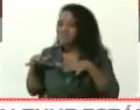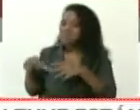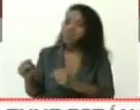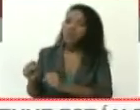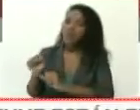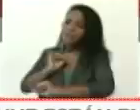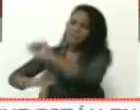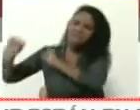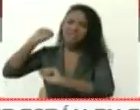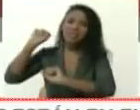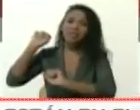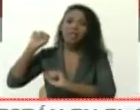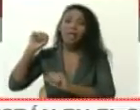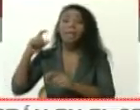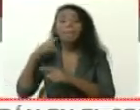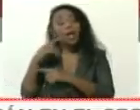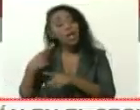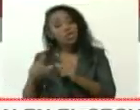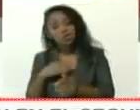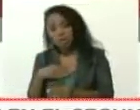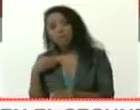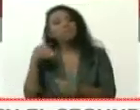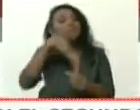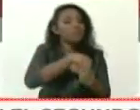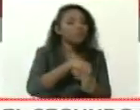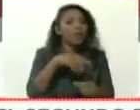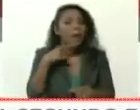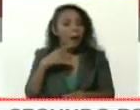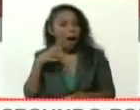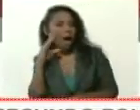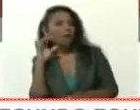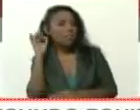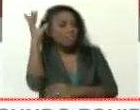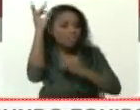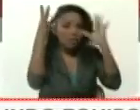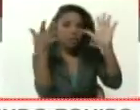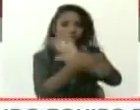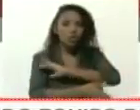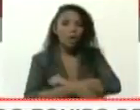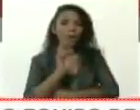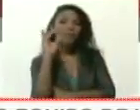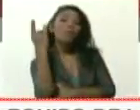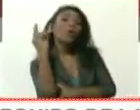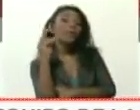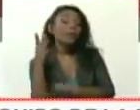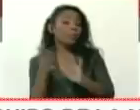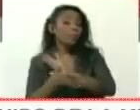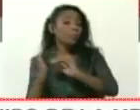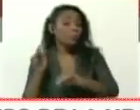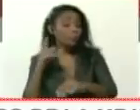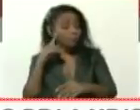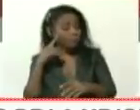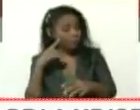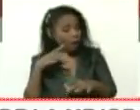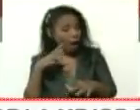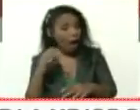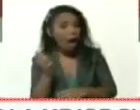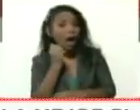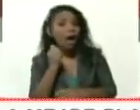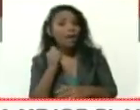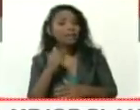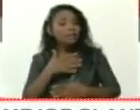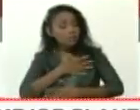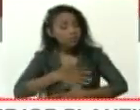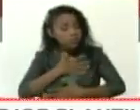por Bolivia, que es un país antiimperialista del ALBA y que además le está demostrando a los demás países que es posible satisfacer las necesidades de